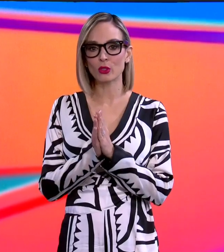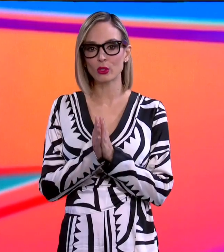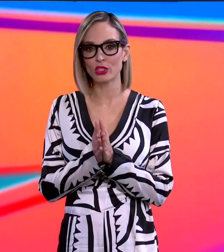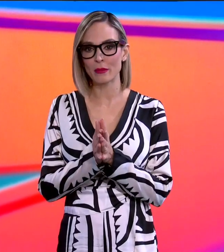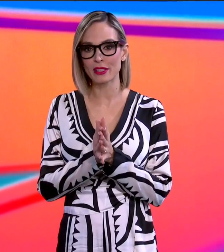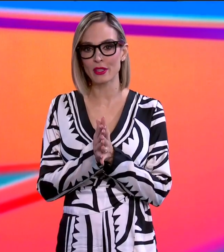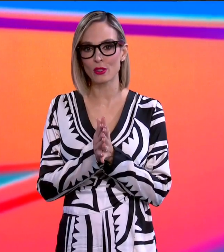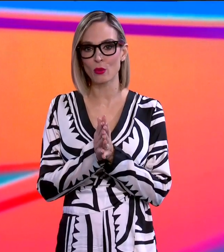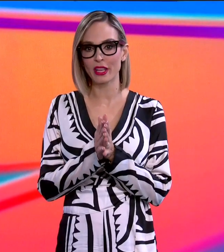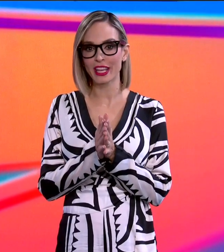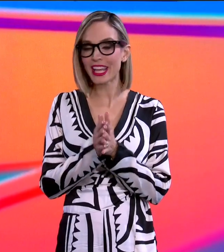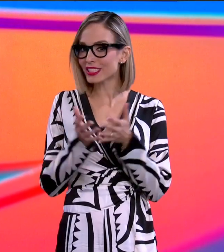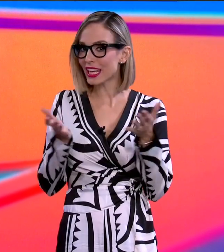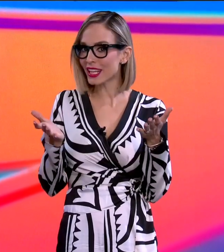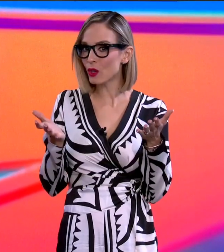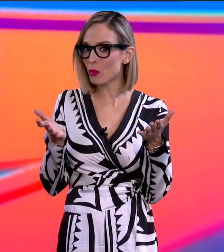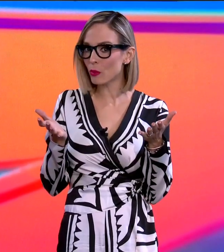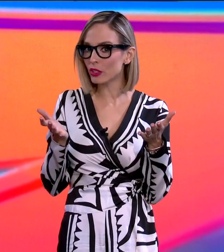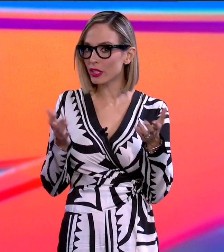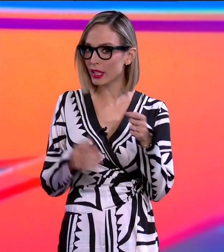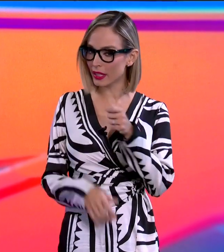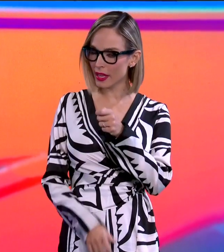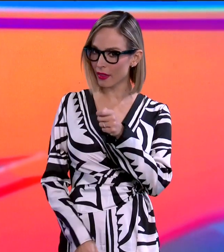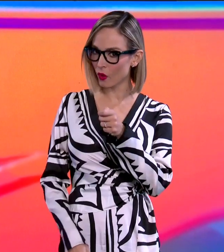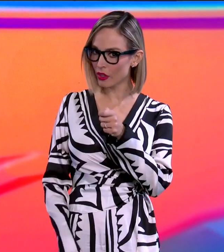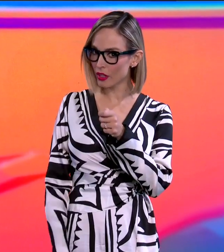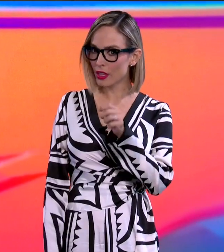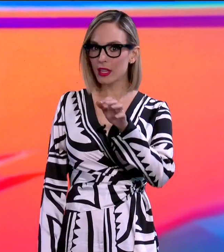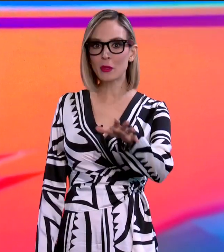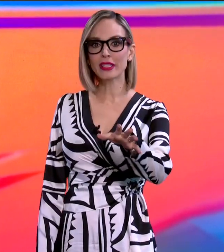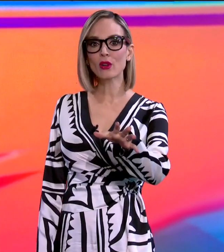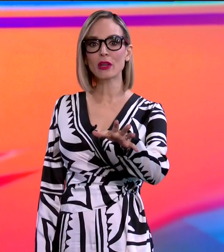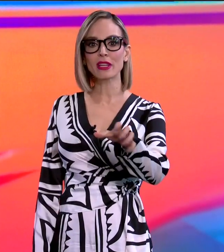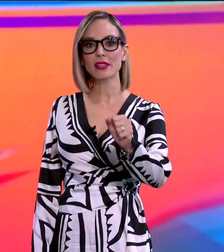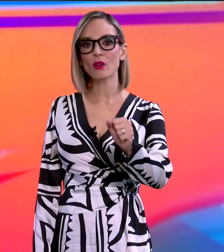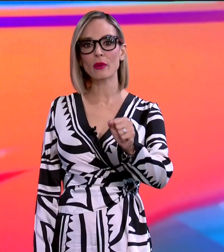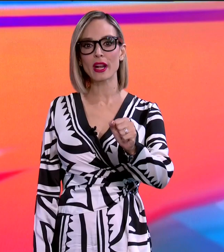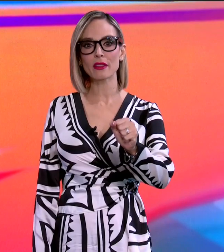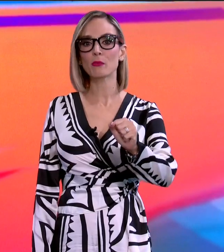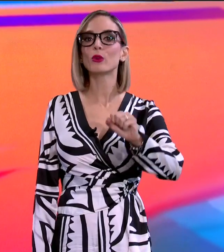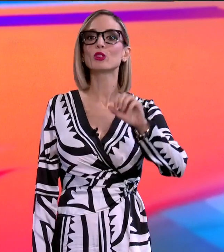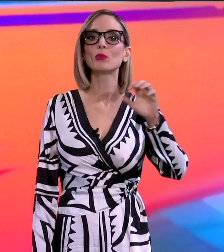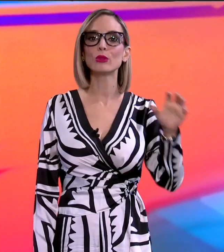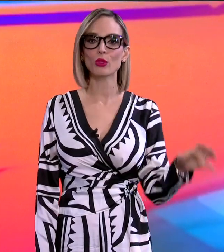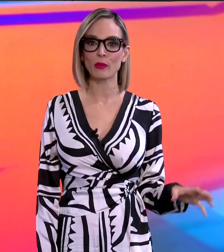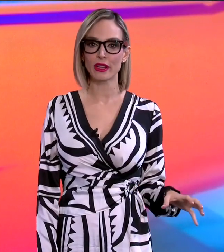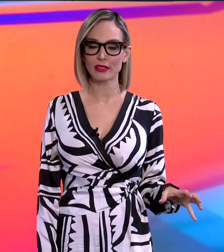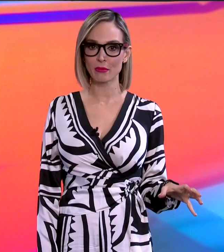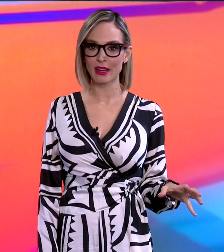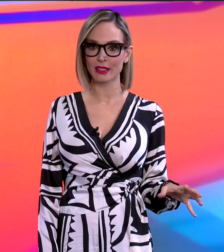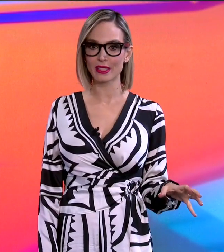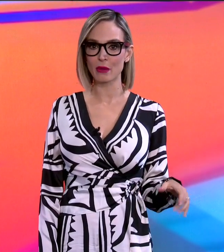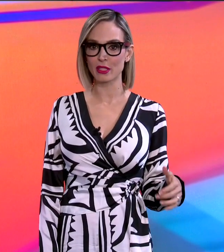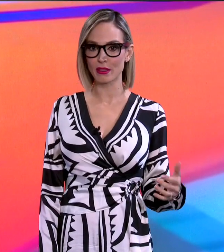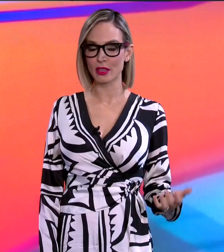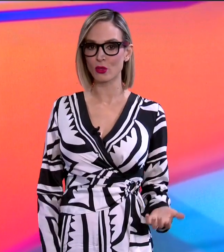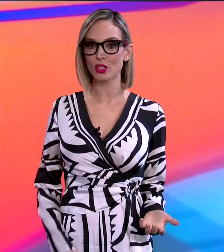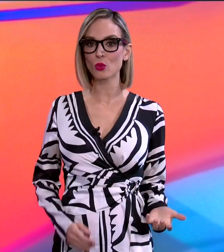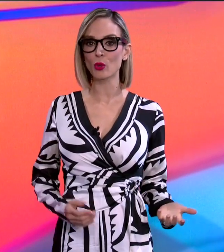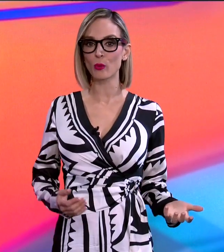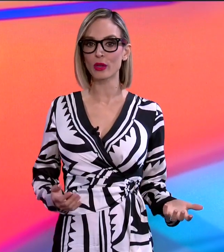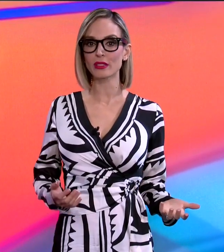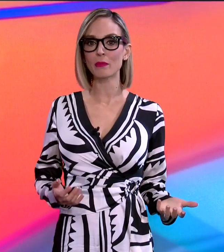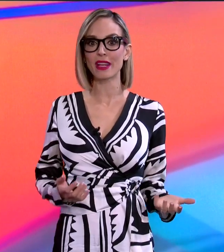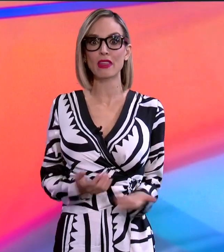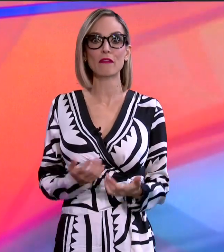a otros temas sobre qué está la lupa política el día de hoy le platico que Marcelo ebrard pospuso para este martes la presentación